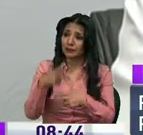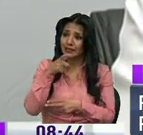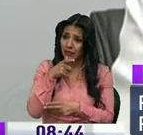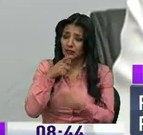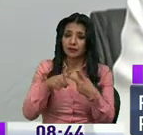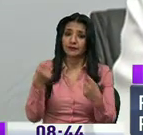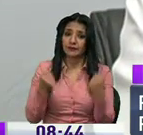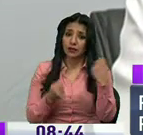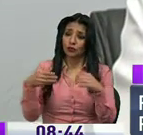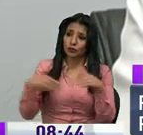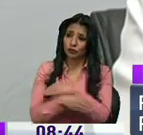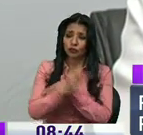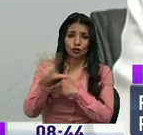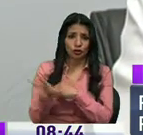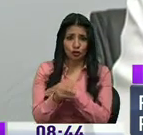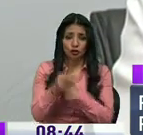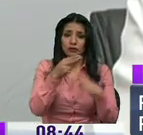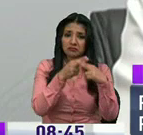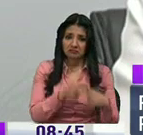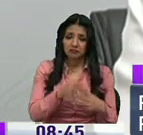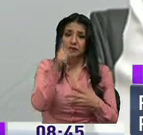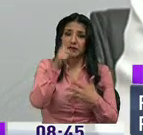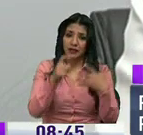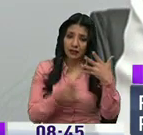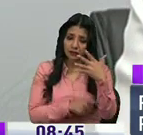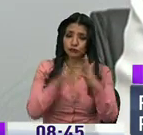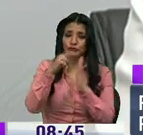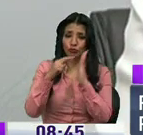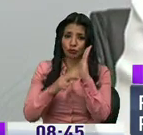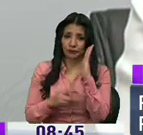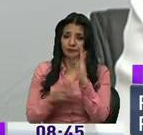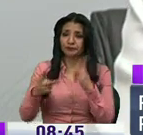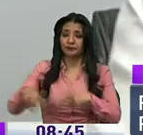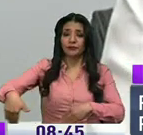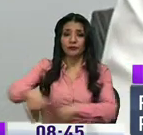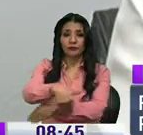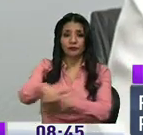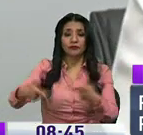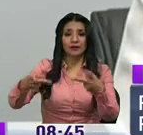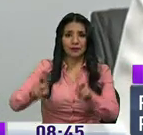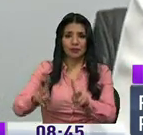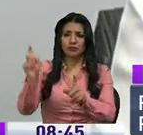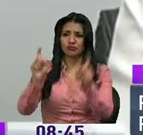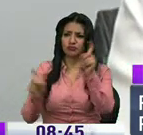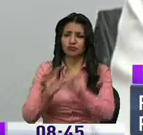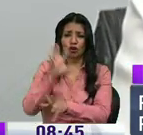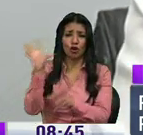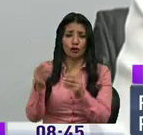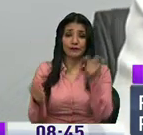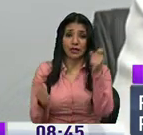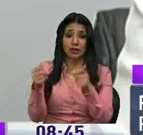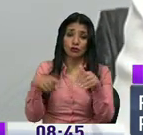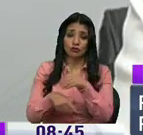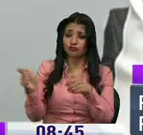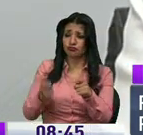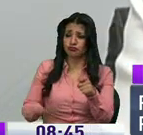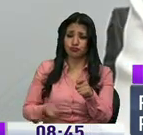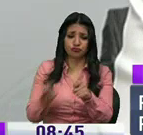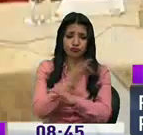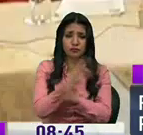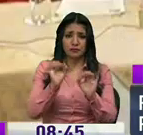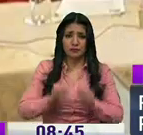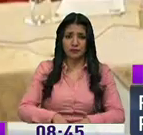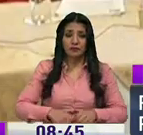los vehículos. También estamos también reforzando en fronteras la desinfección de todo vehículo que ingrese al